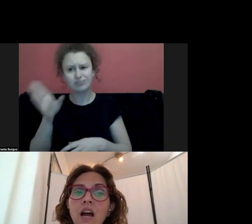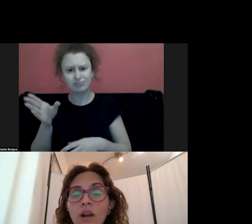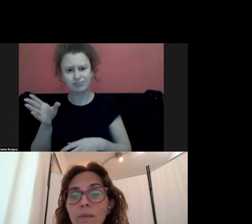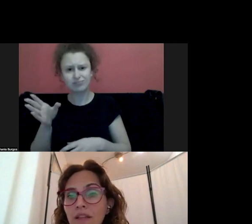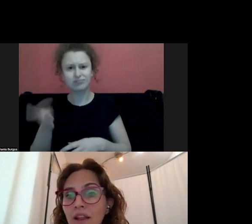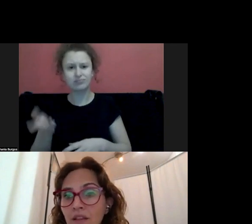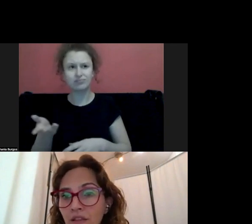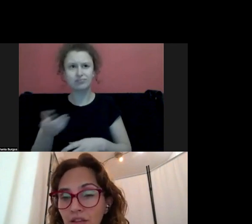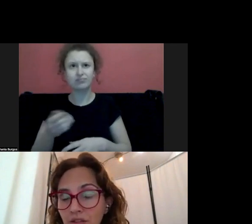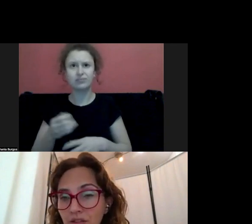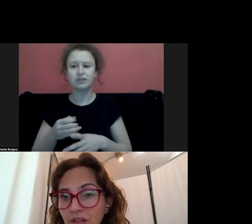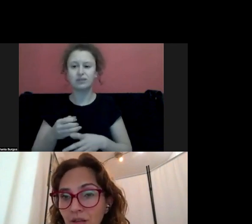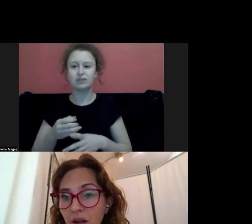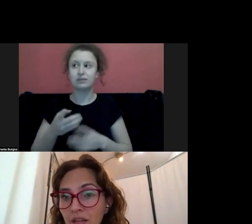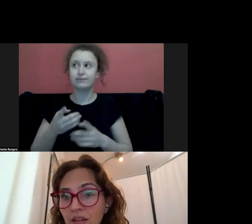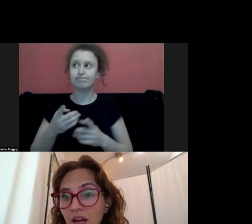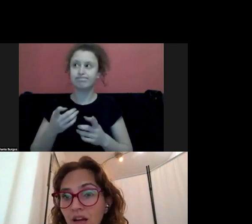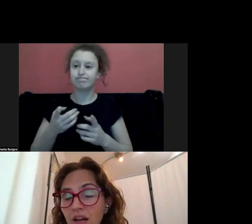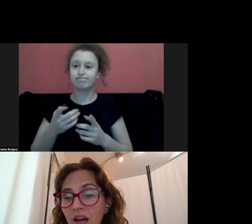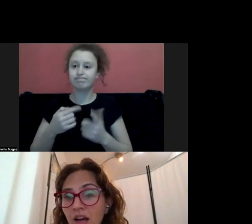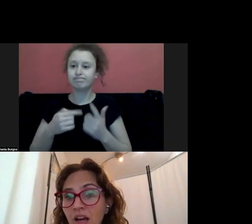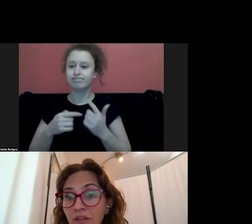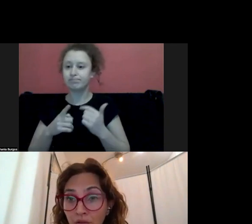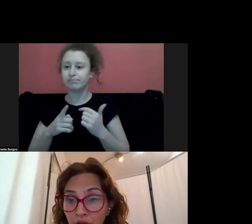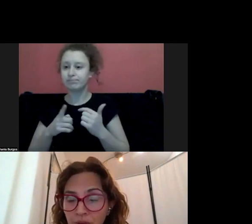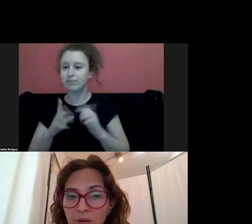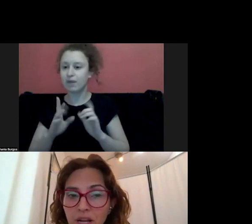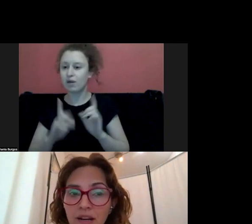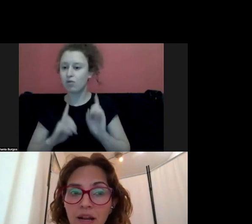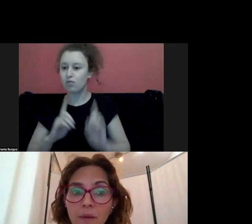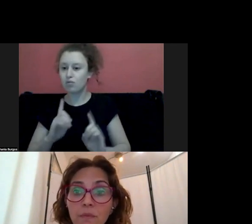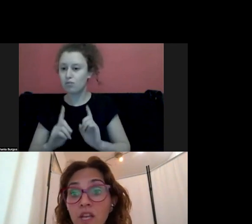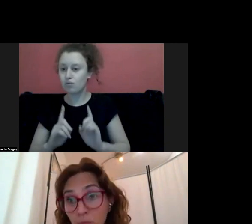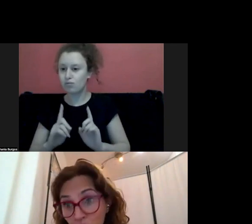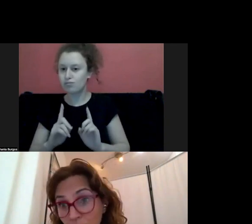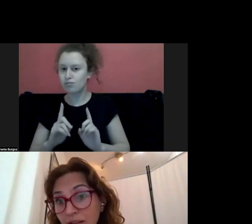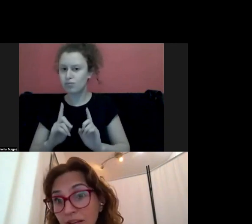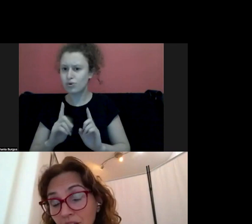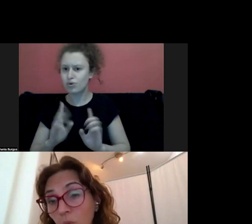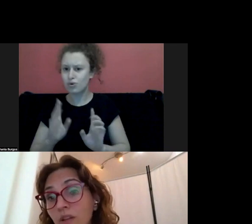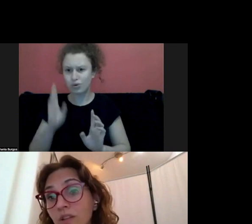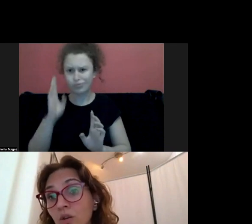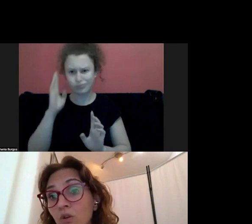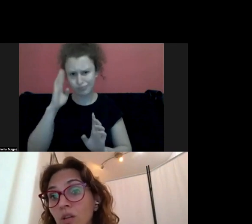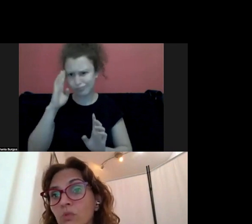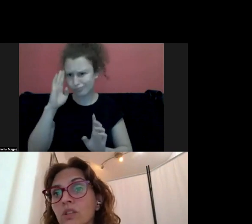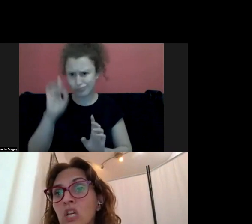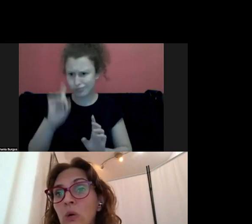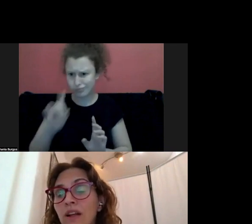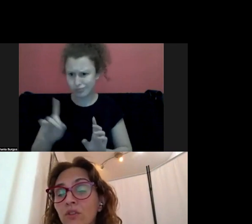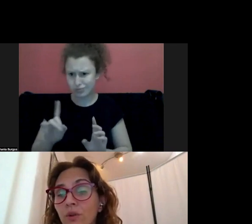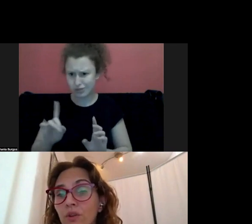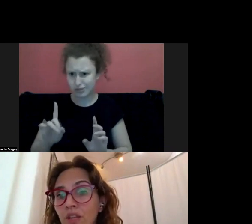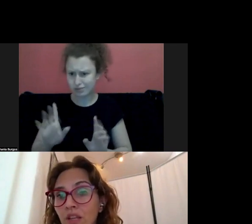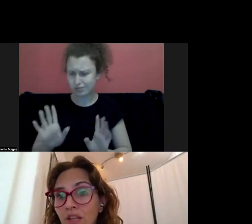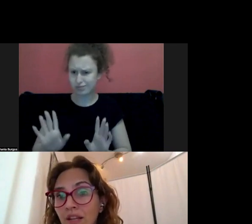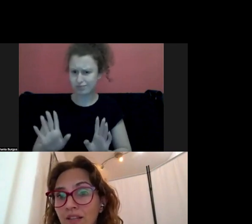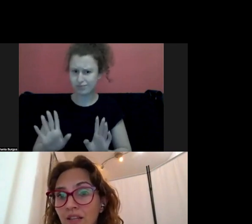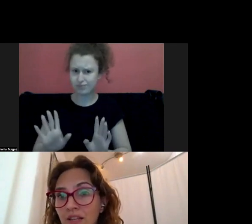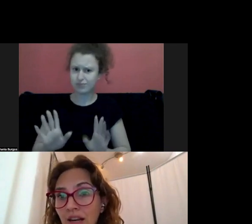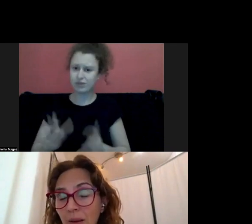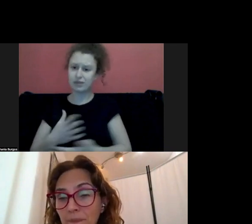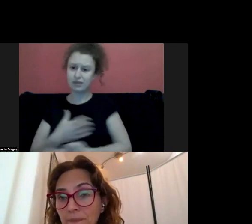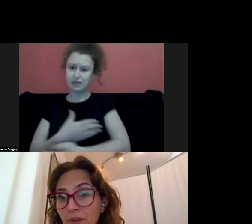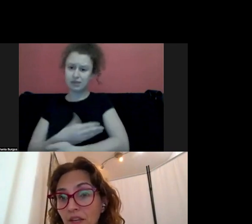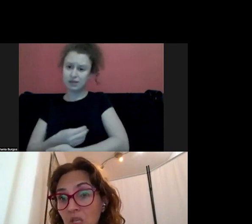Si a una madre le dices que vaya a atención temprana, es posible que se encuentre con lo que hemos estado hablando en